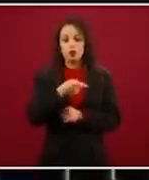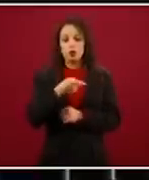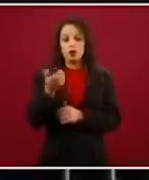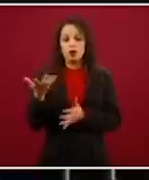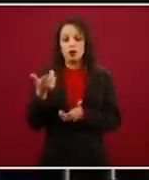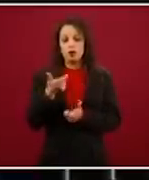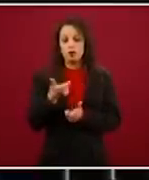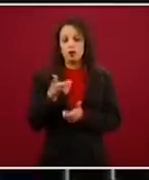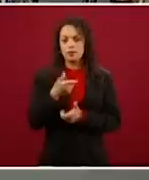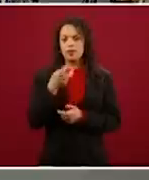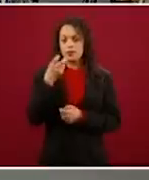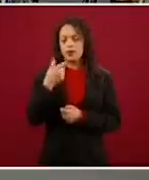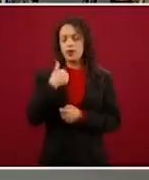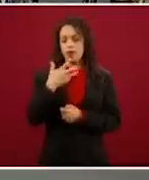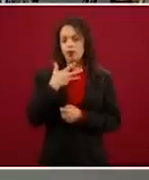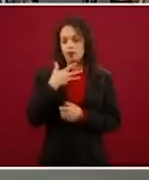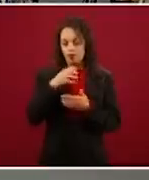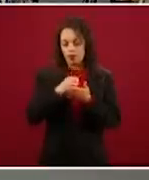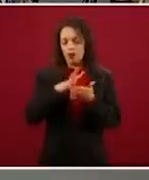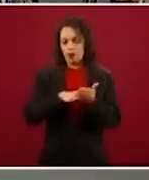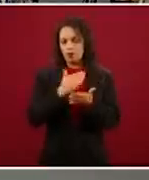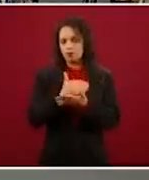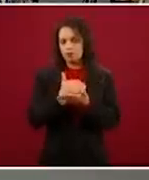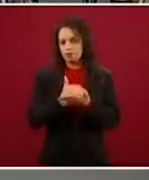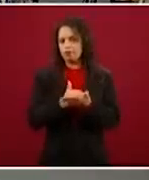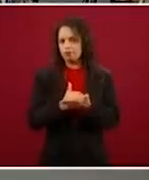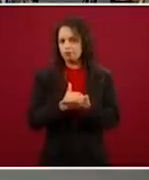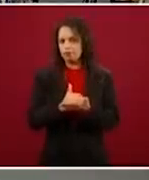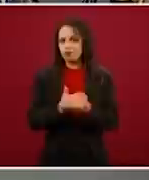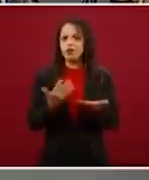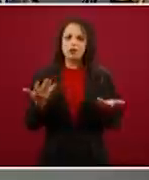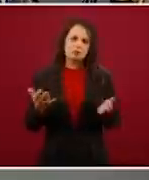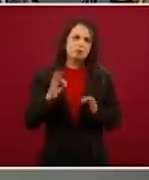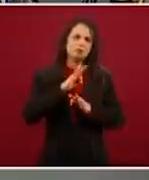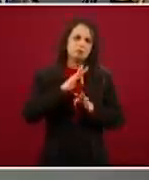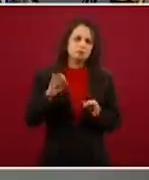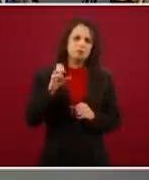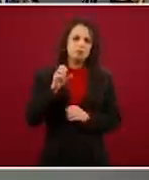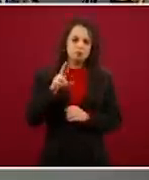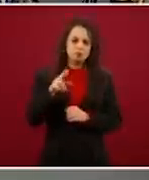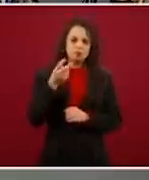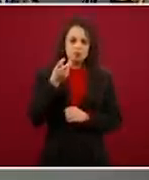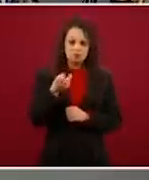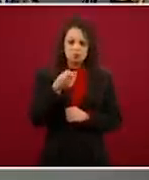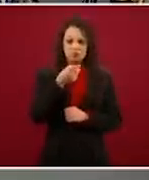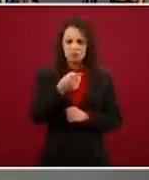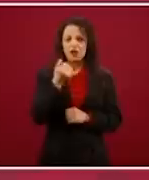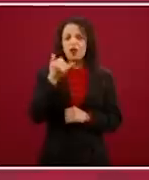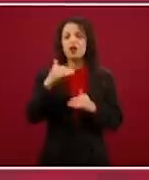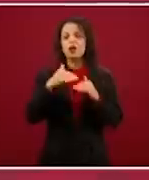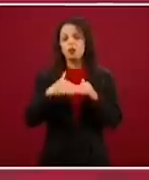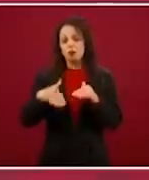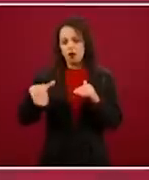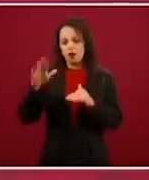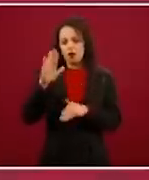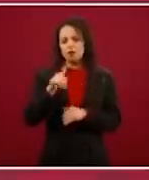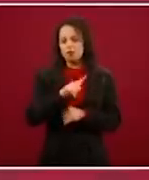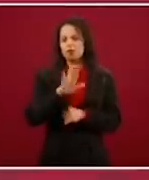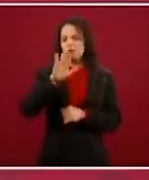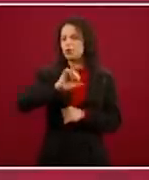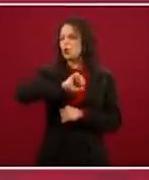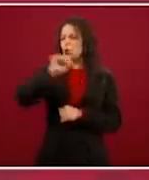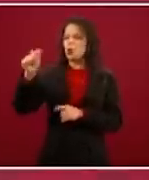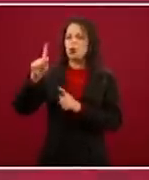es el dato. Sí. Debe ser más eso que te comentaba, una concesión.